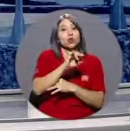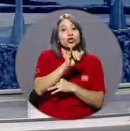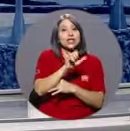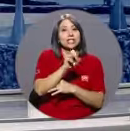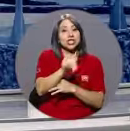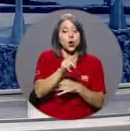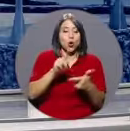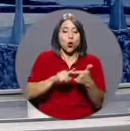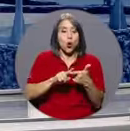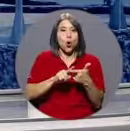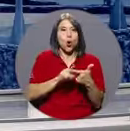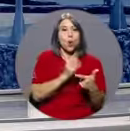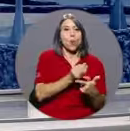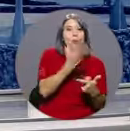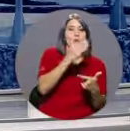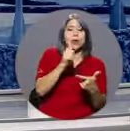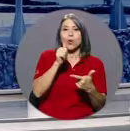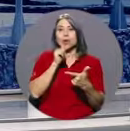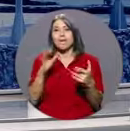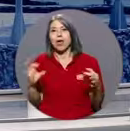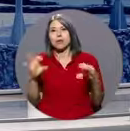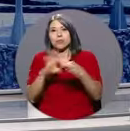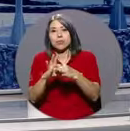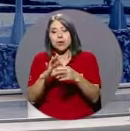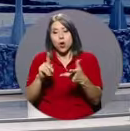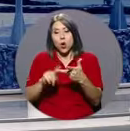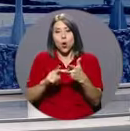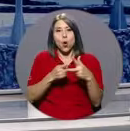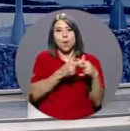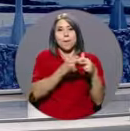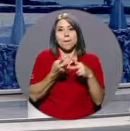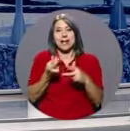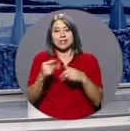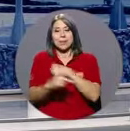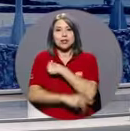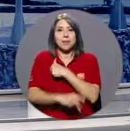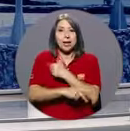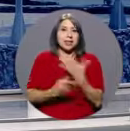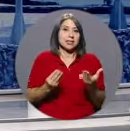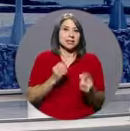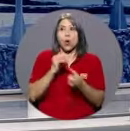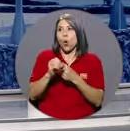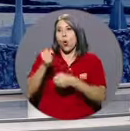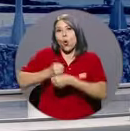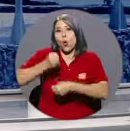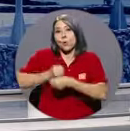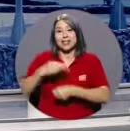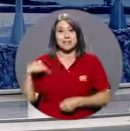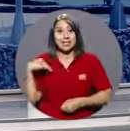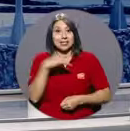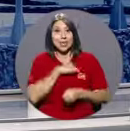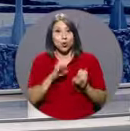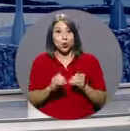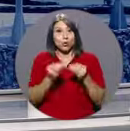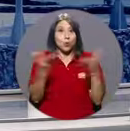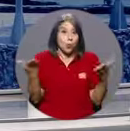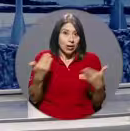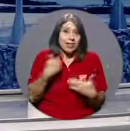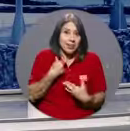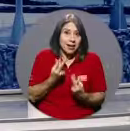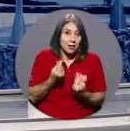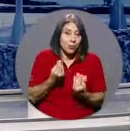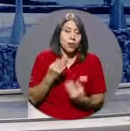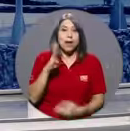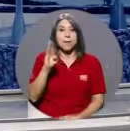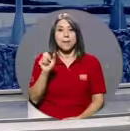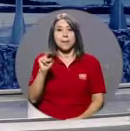alianzas público-privadas o ejecución de préstamos que ya tiene el país, ejecución de obras, ¿verdad? El Ministerio de Educación Pública tiene recursos, el